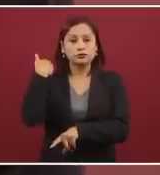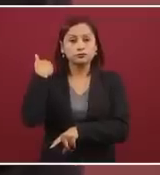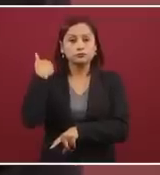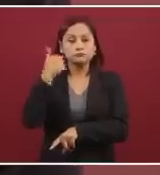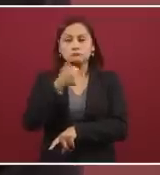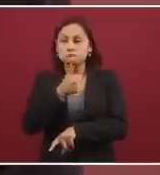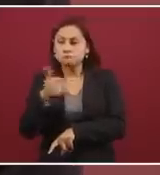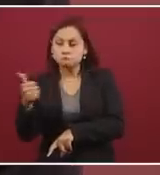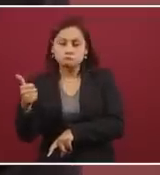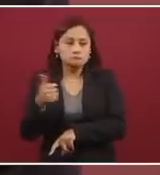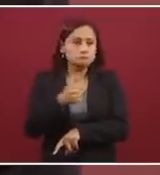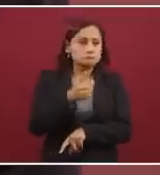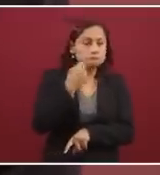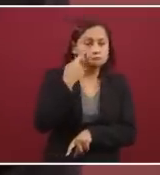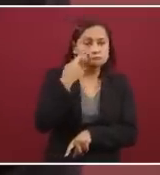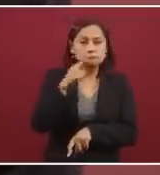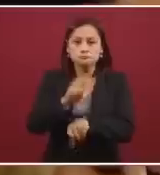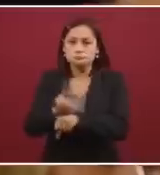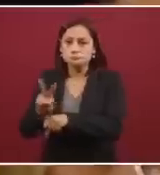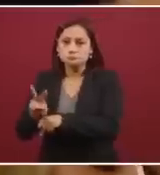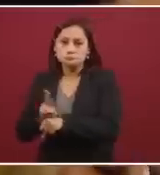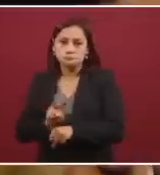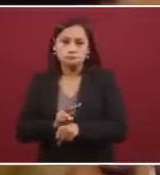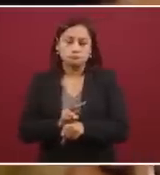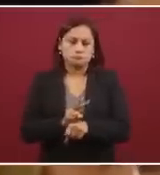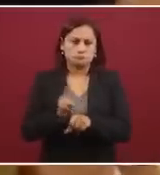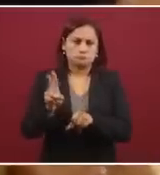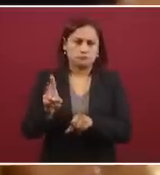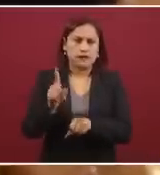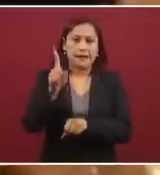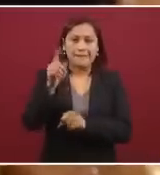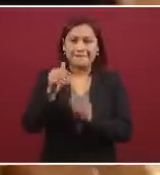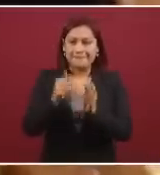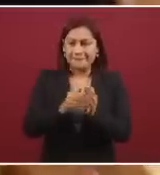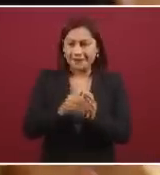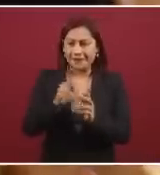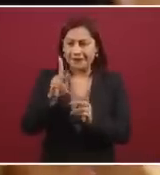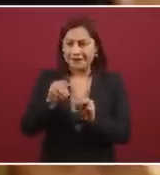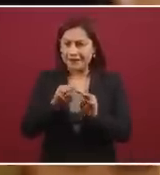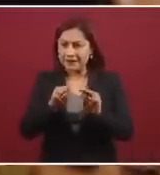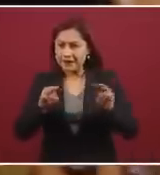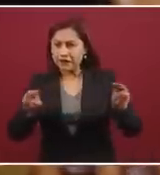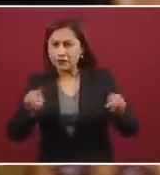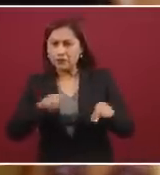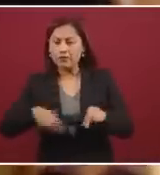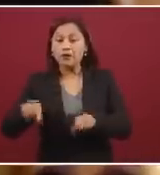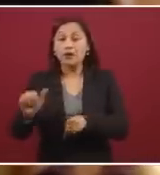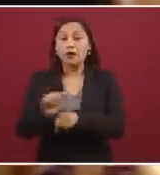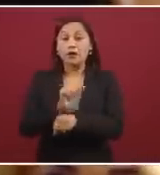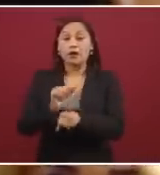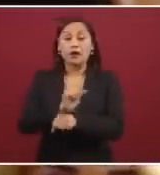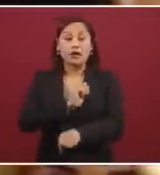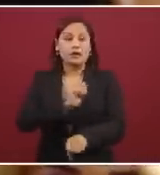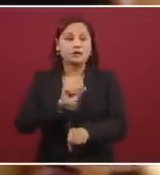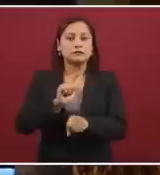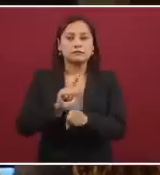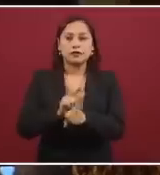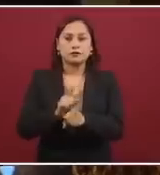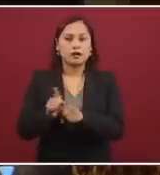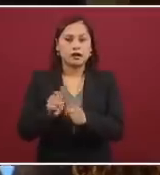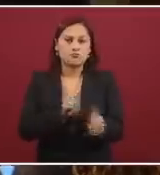que son más de mil kilómetros con vehículos especiales prácticamente de persecución